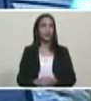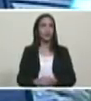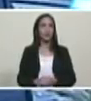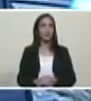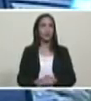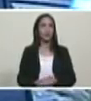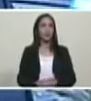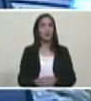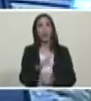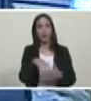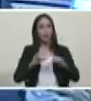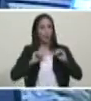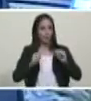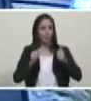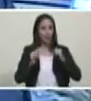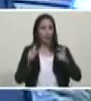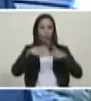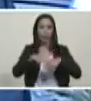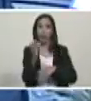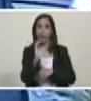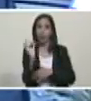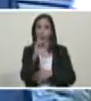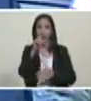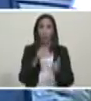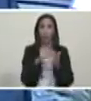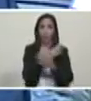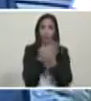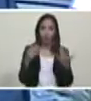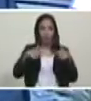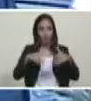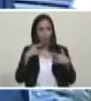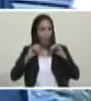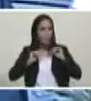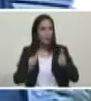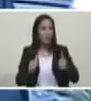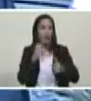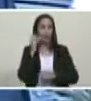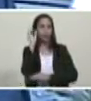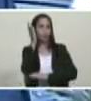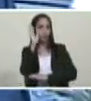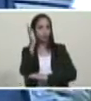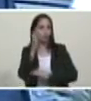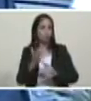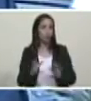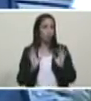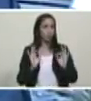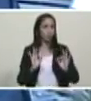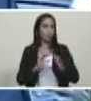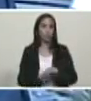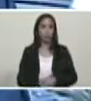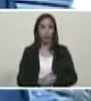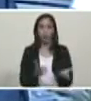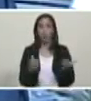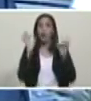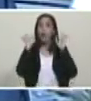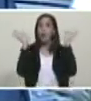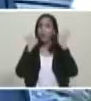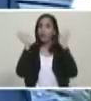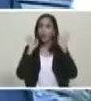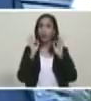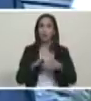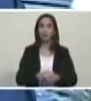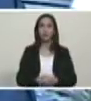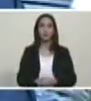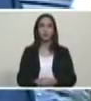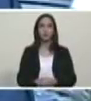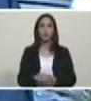los carnavales Caribe Caracas 2019. Bueno, la programación que ha montado Erika Farías